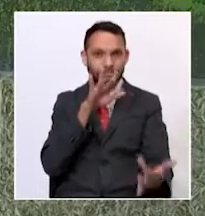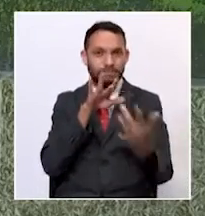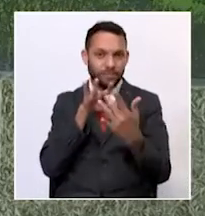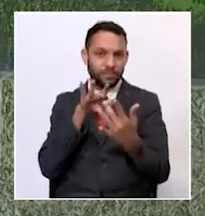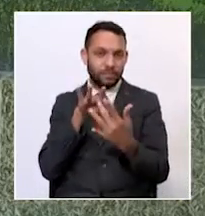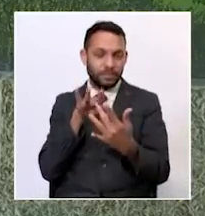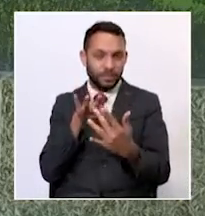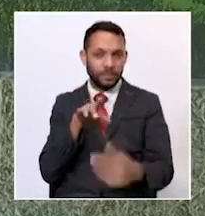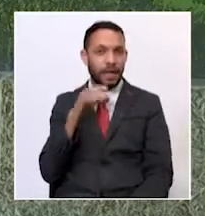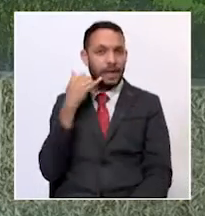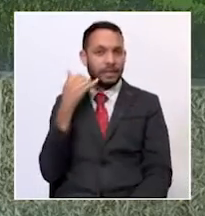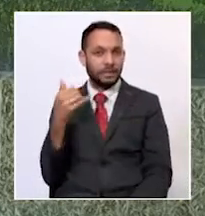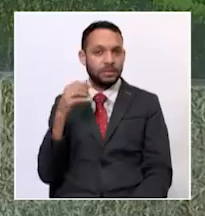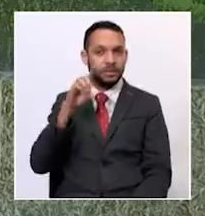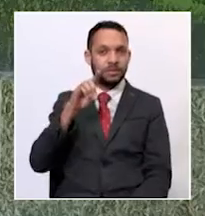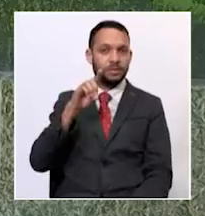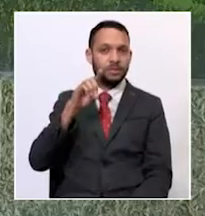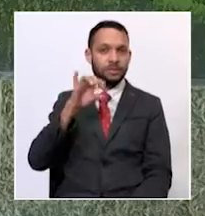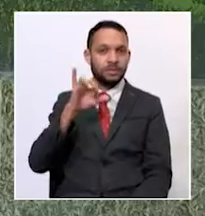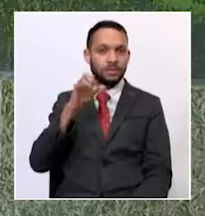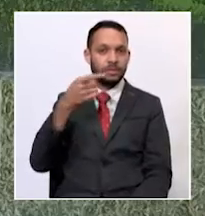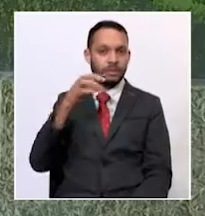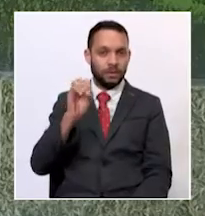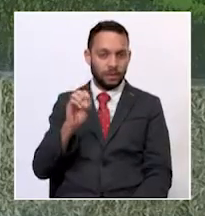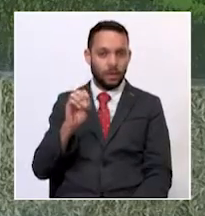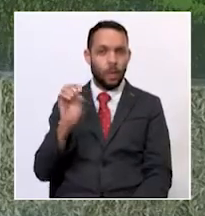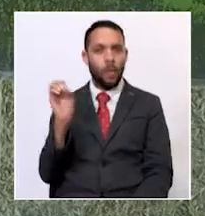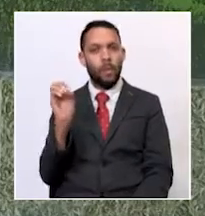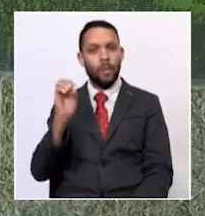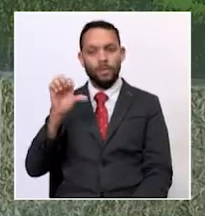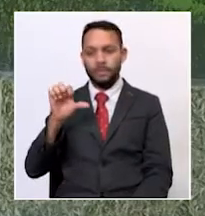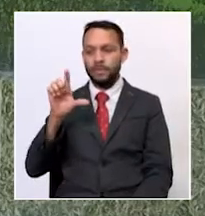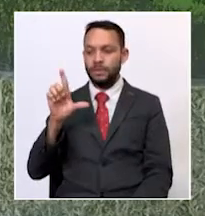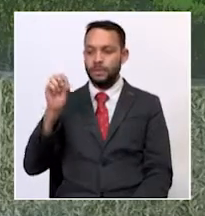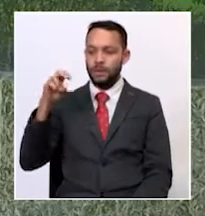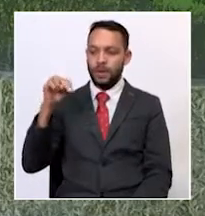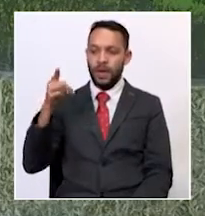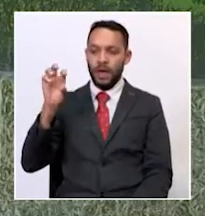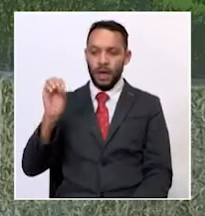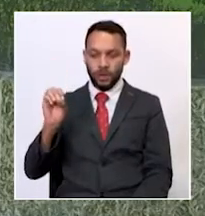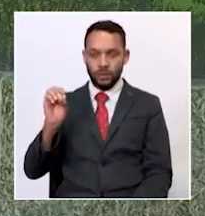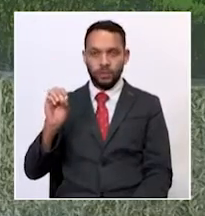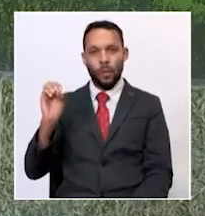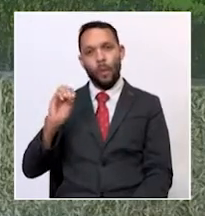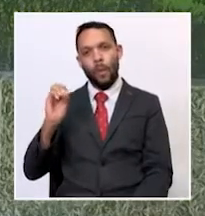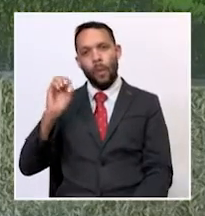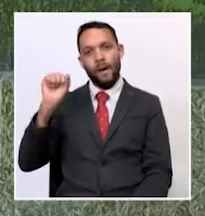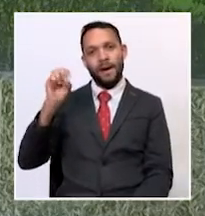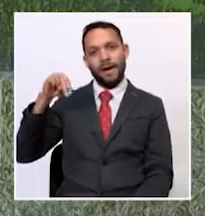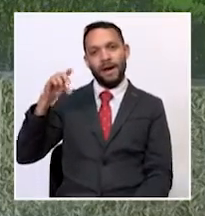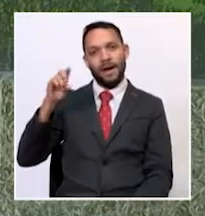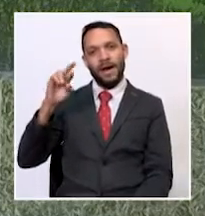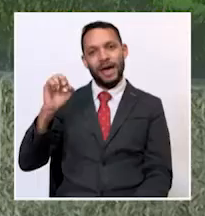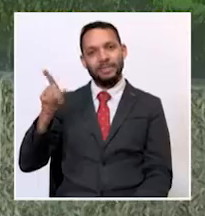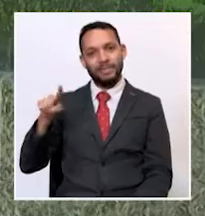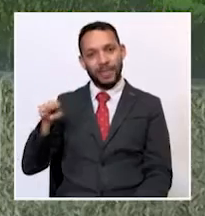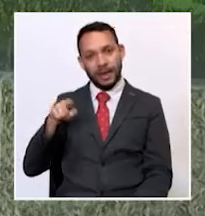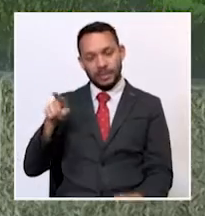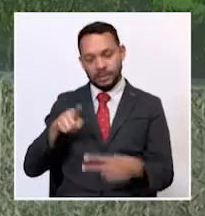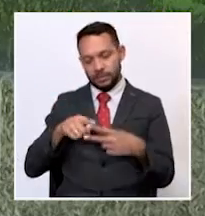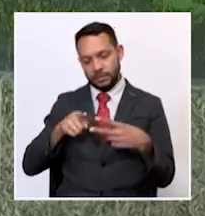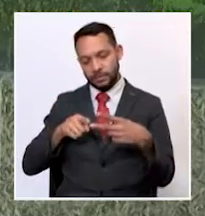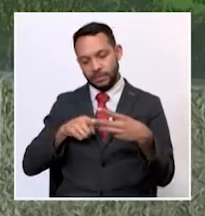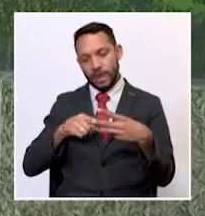doctor Diego González, al doctor Alonso Cárdenas, al doctor Andrés Rosas, a